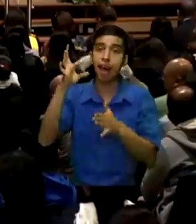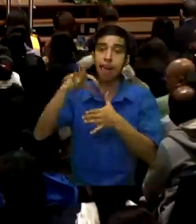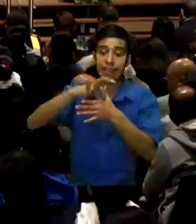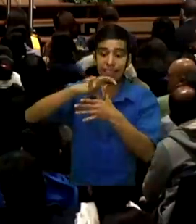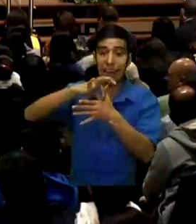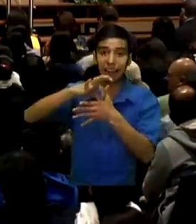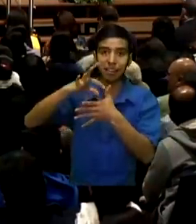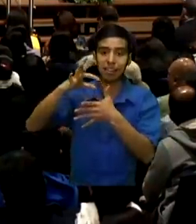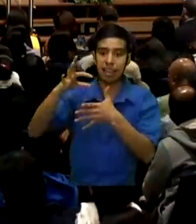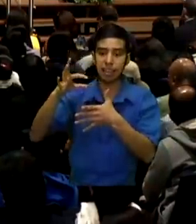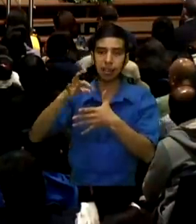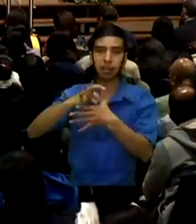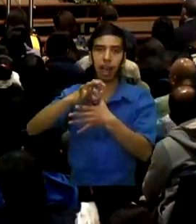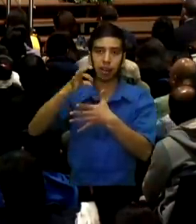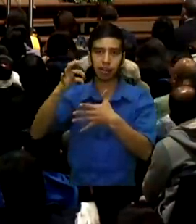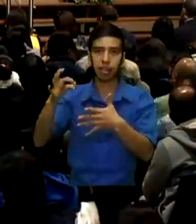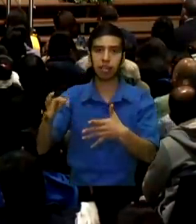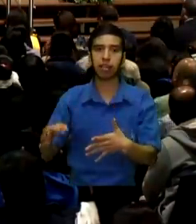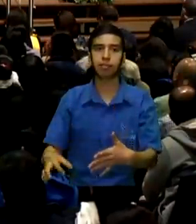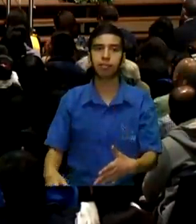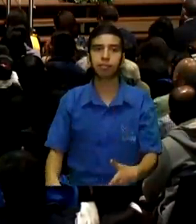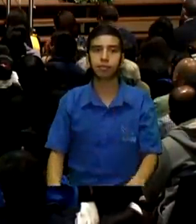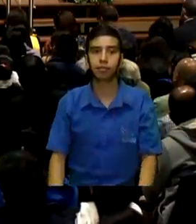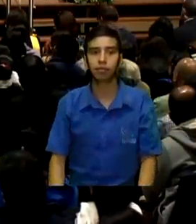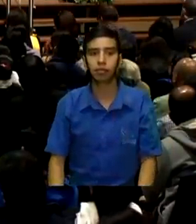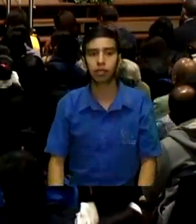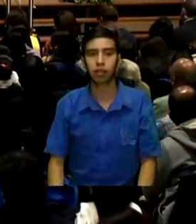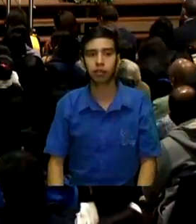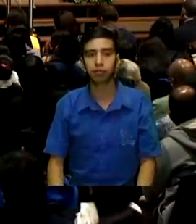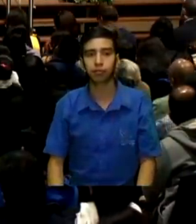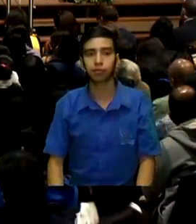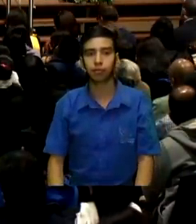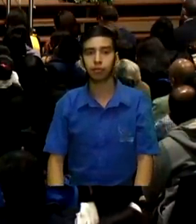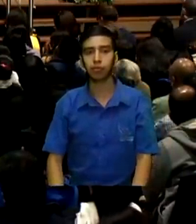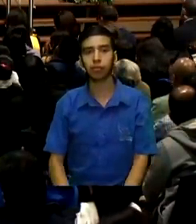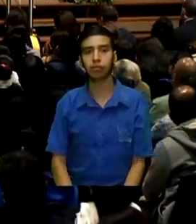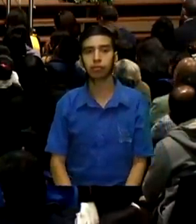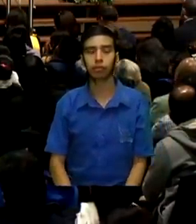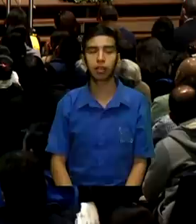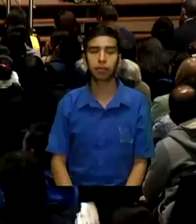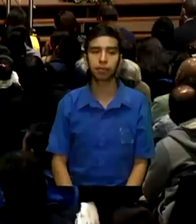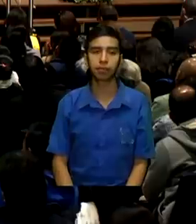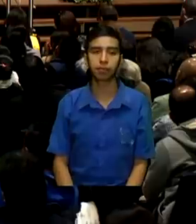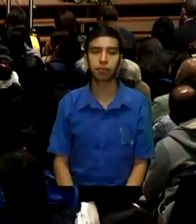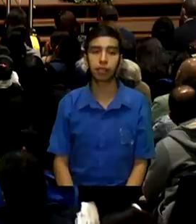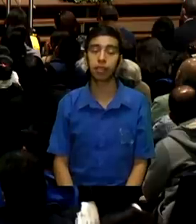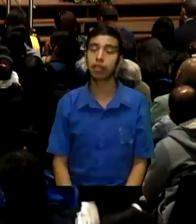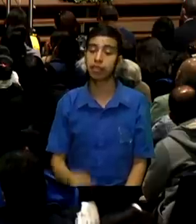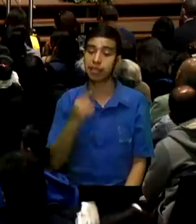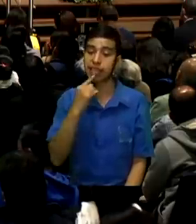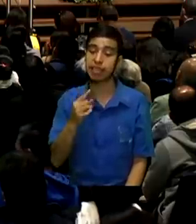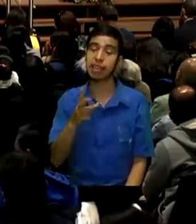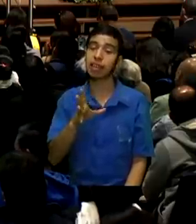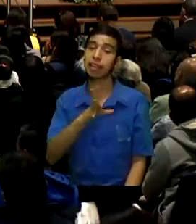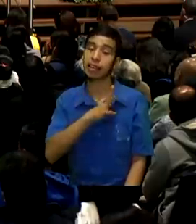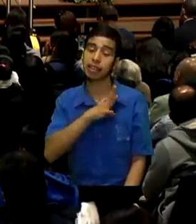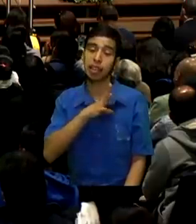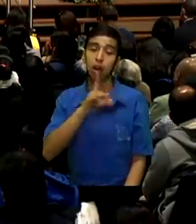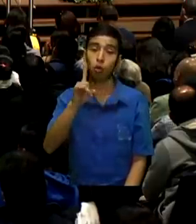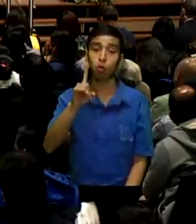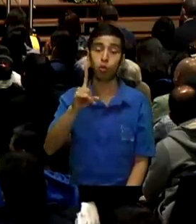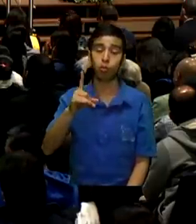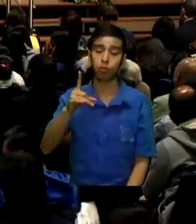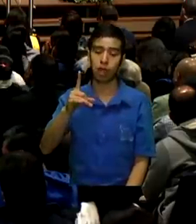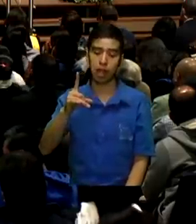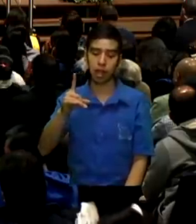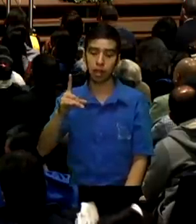Cada vez que caía la muchachita, que había tenía un subpóster de AC/DC, un cuate con